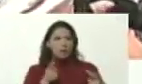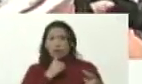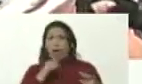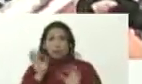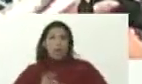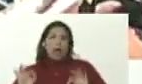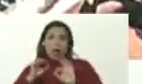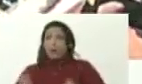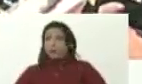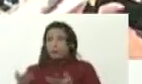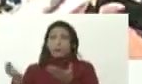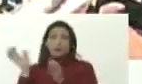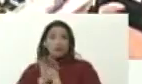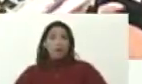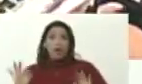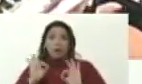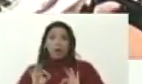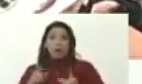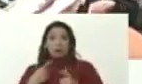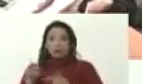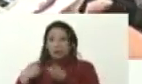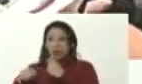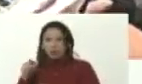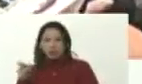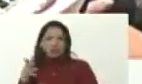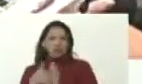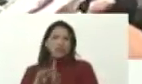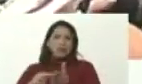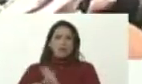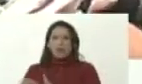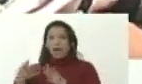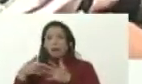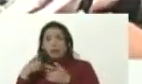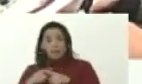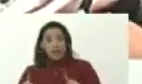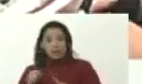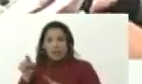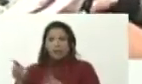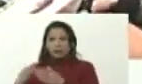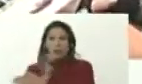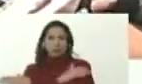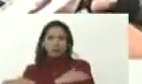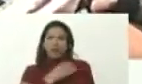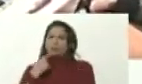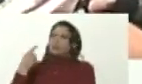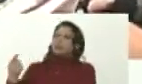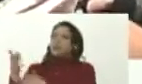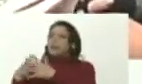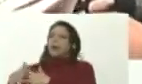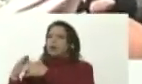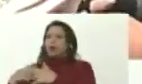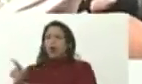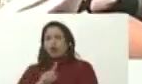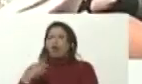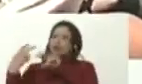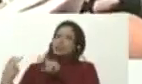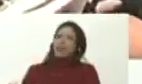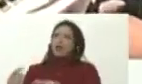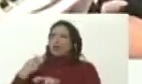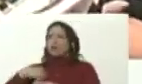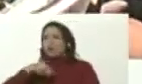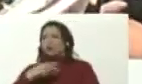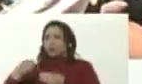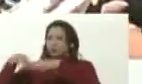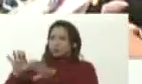nada porque no tienen nada. Y una negociación es eso. Lo contrario es que ellos iban a Estados Unidos a decirle, no, lo sentamos, se van a rendir. No, nosotros no nos